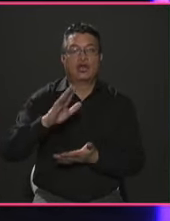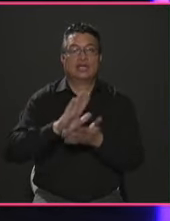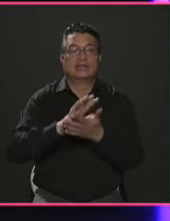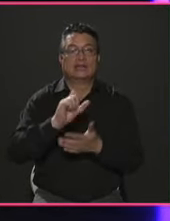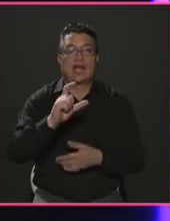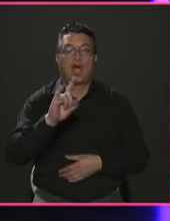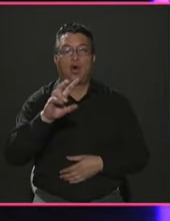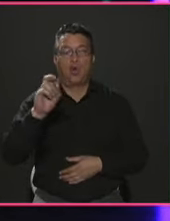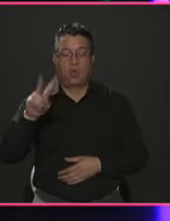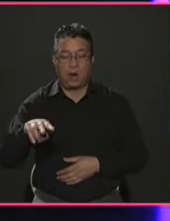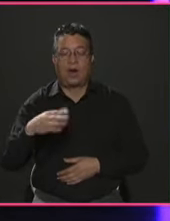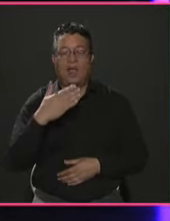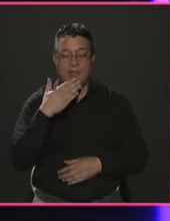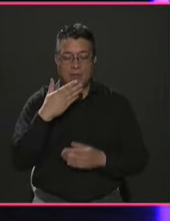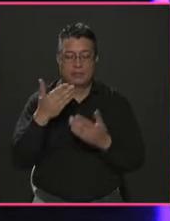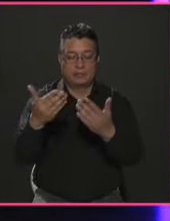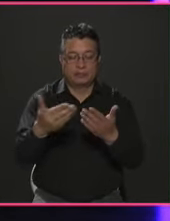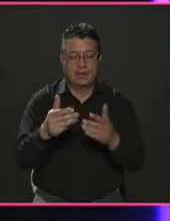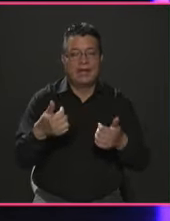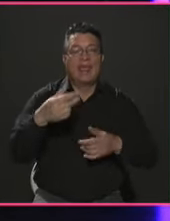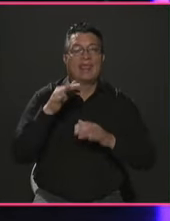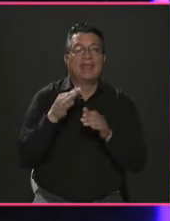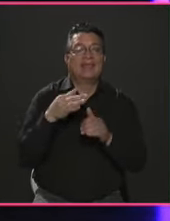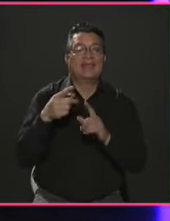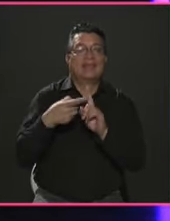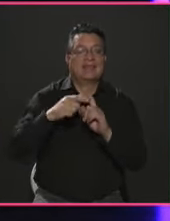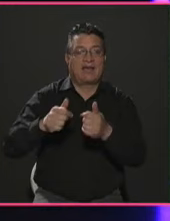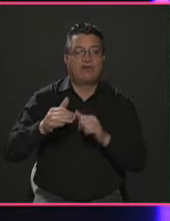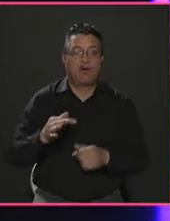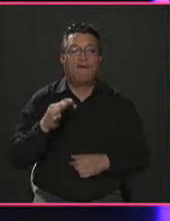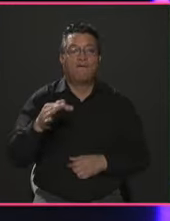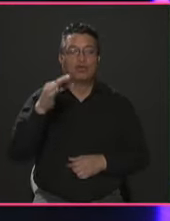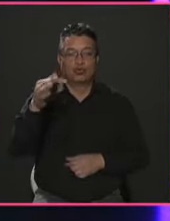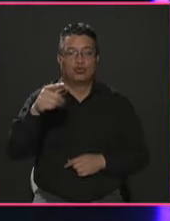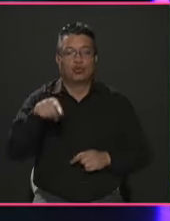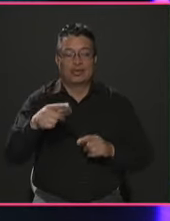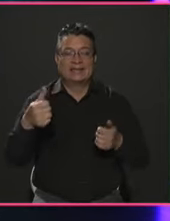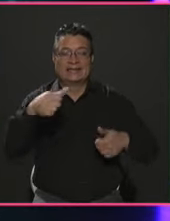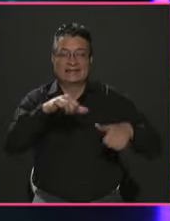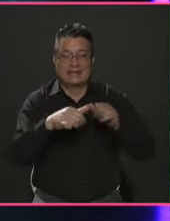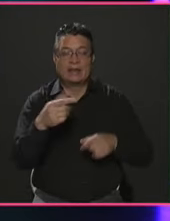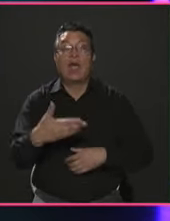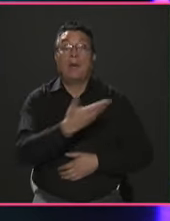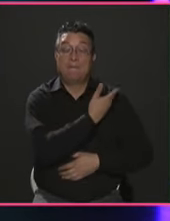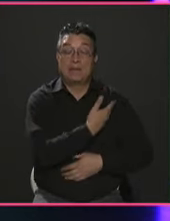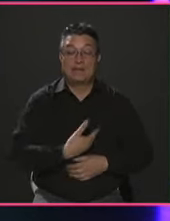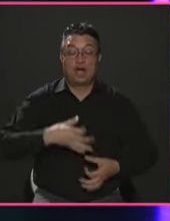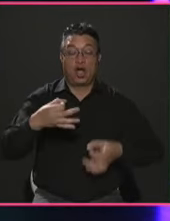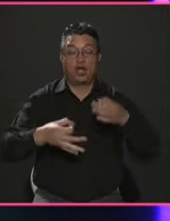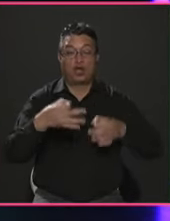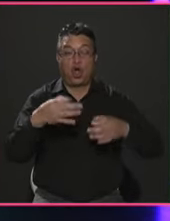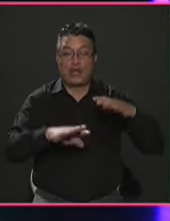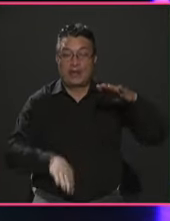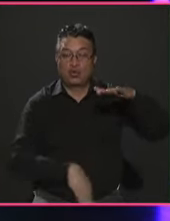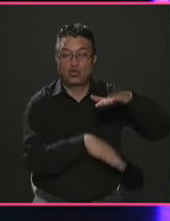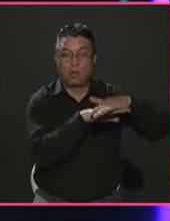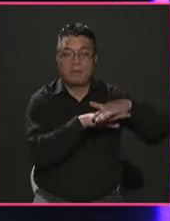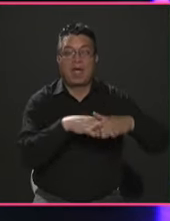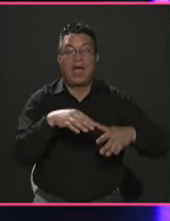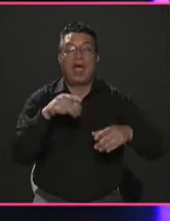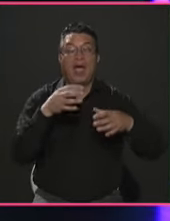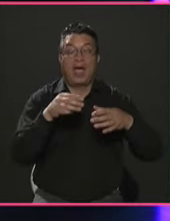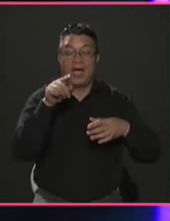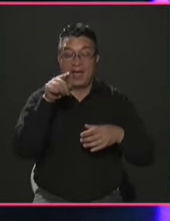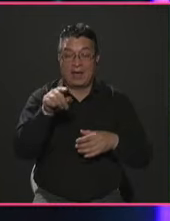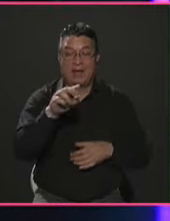subrogante de la comisión desafíos del futuro ciencia tecnología e Innovación del senado al señor presidente de la Corte Suprema de Justicia